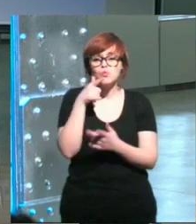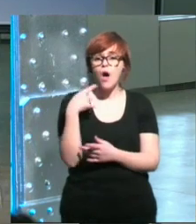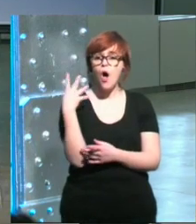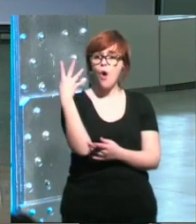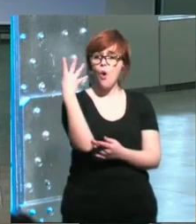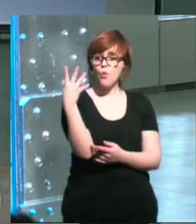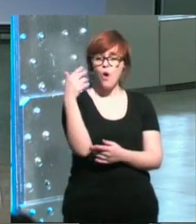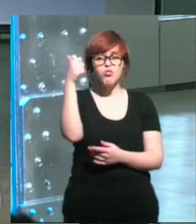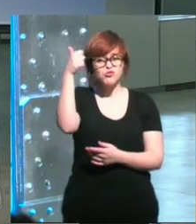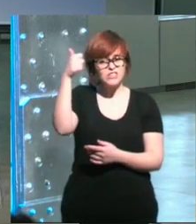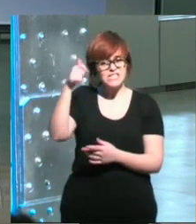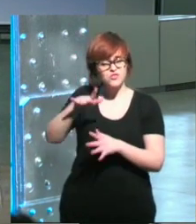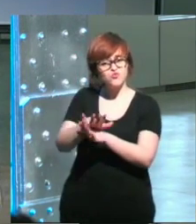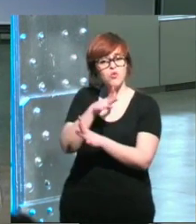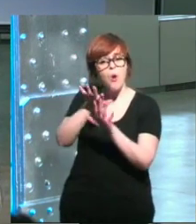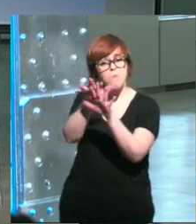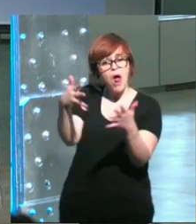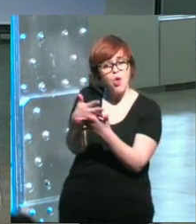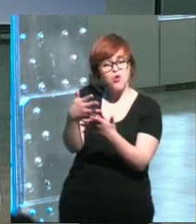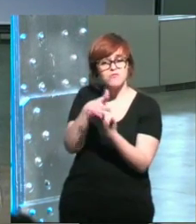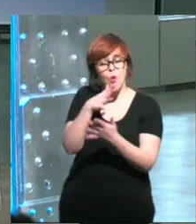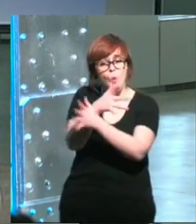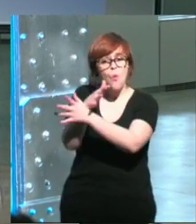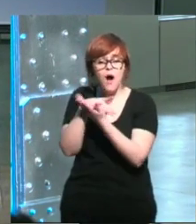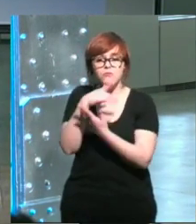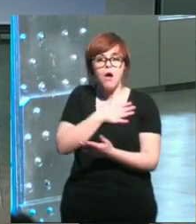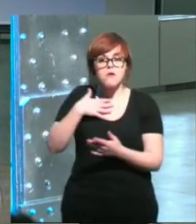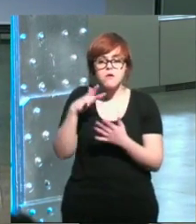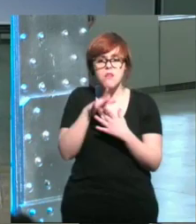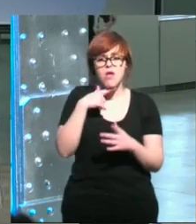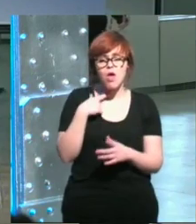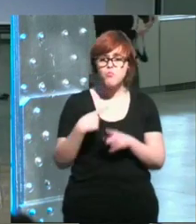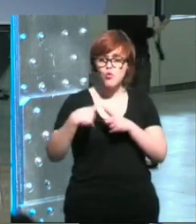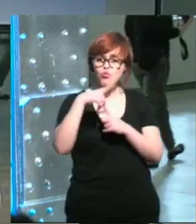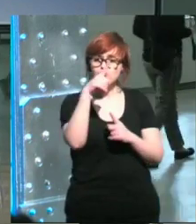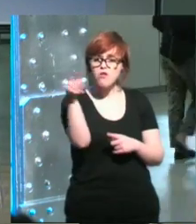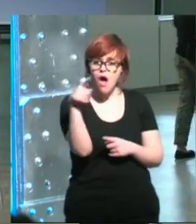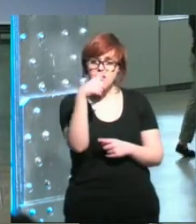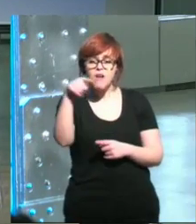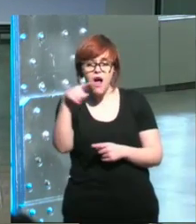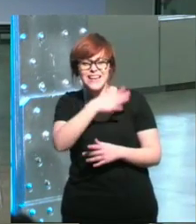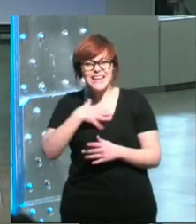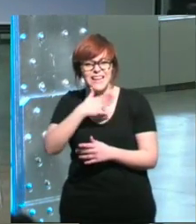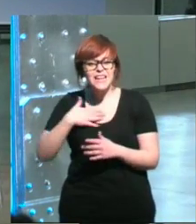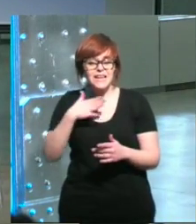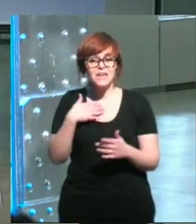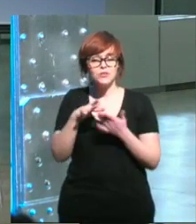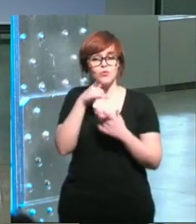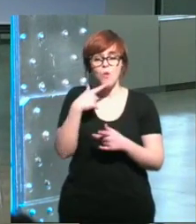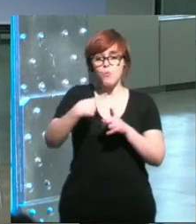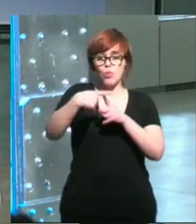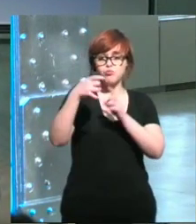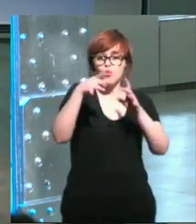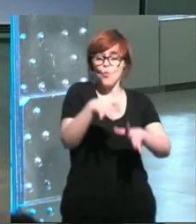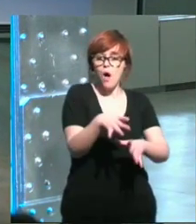en una aldea en África jugando al balón, una pelota, quieren tener unas Nikes, y ese mismo producto es absolutamente vendible y